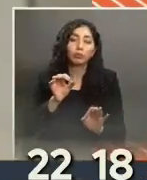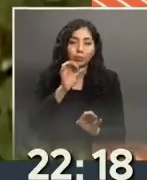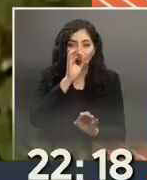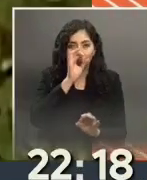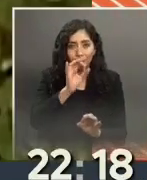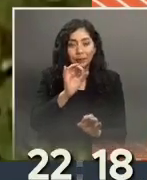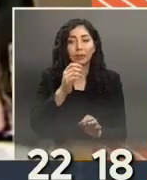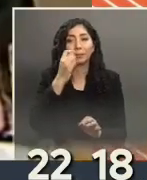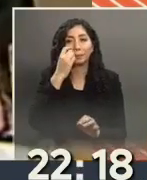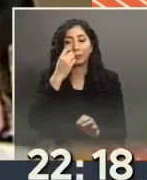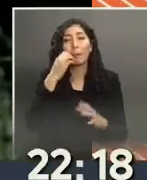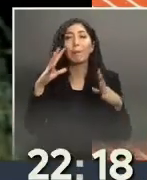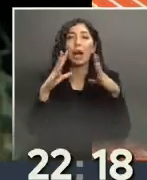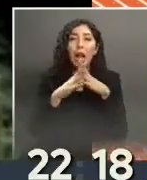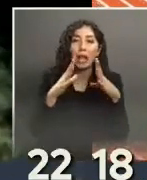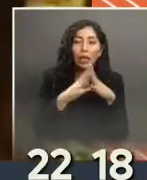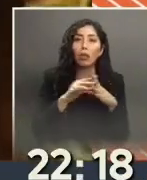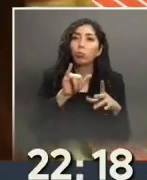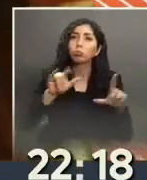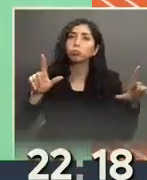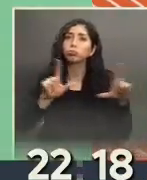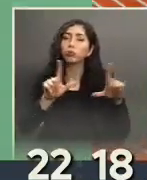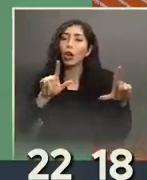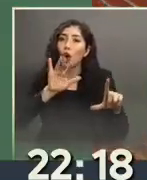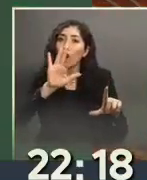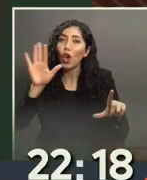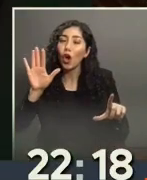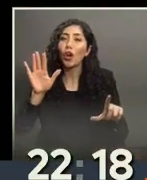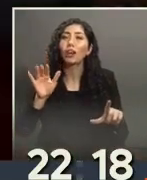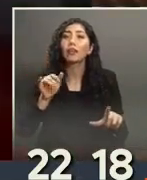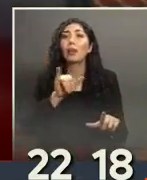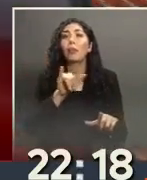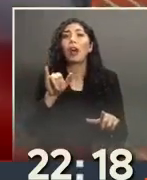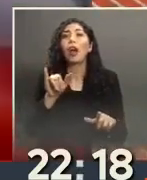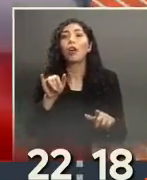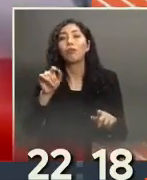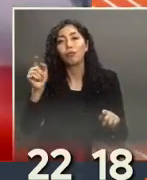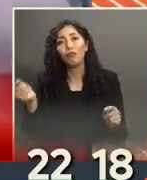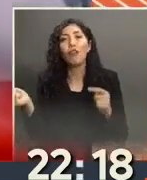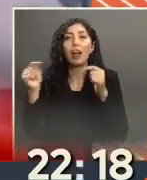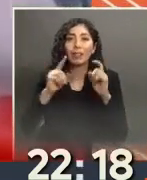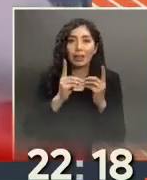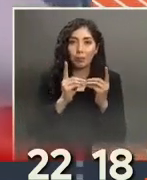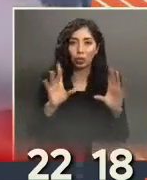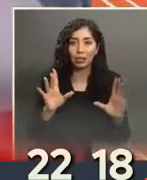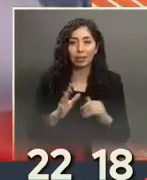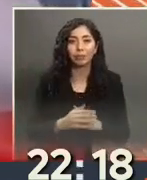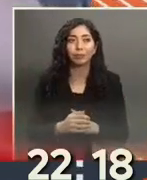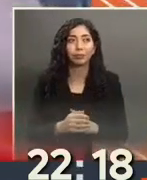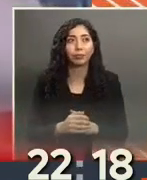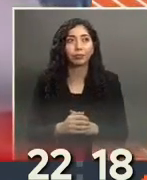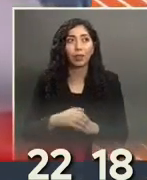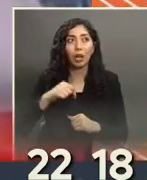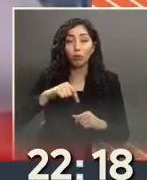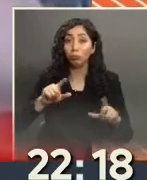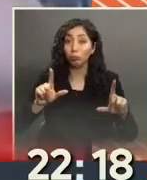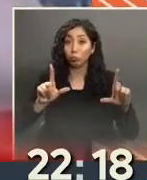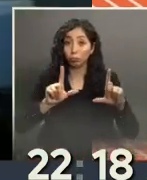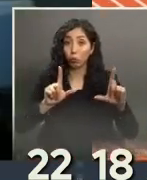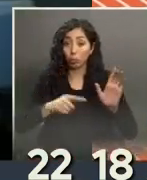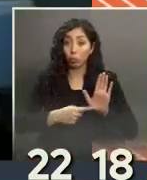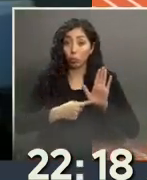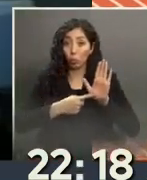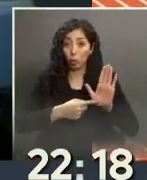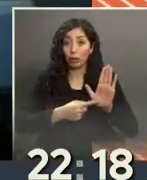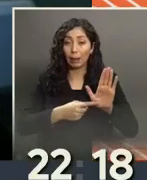almorzando en el 13 y el retorno de la democracia estamos transmitiendo en directo el primer